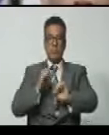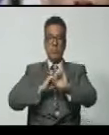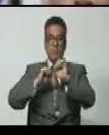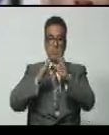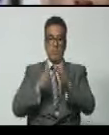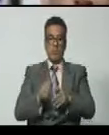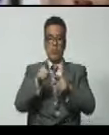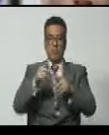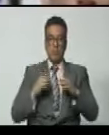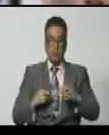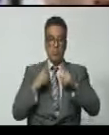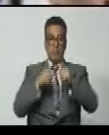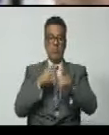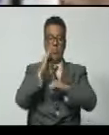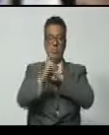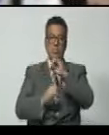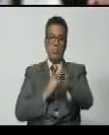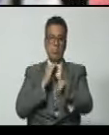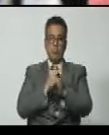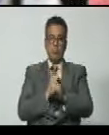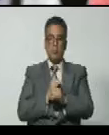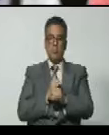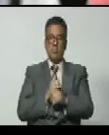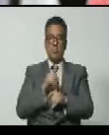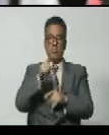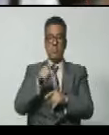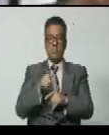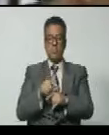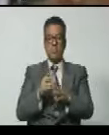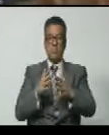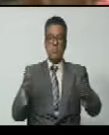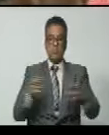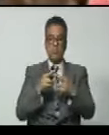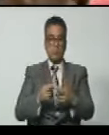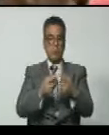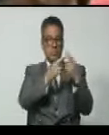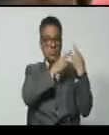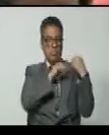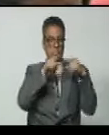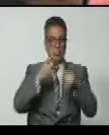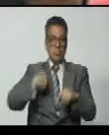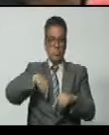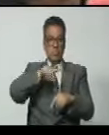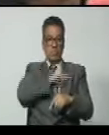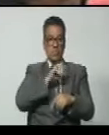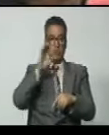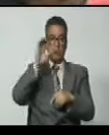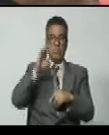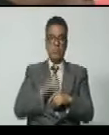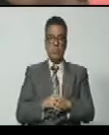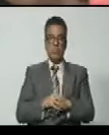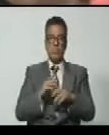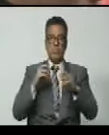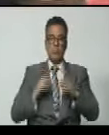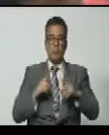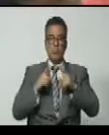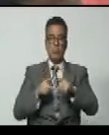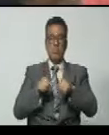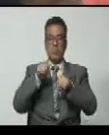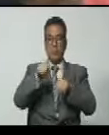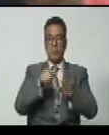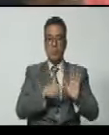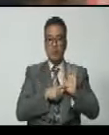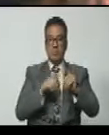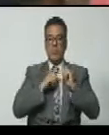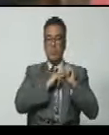defensa en ese escenario internacional. Ha ocupado grandes responsabilidades en nuestro país. Recientemente, pues, antes de